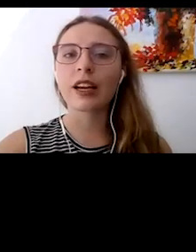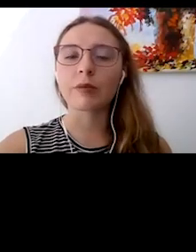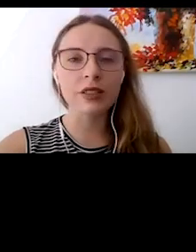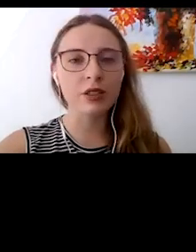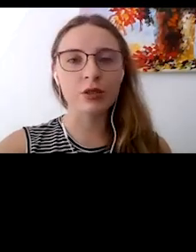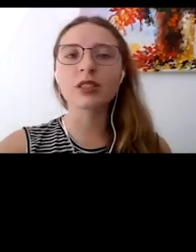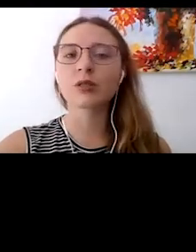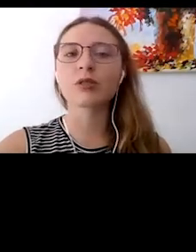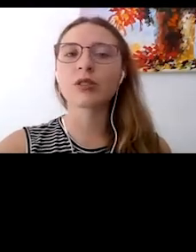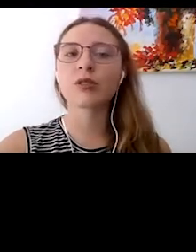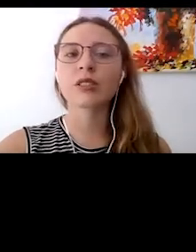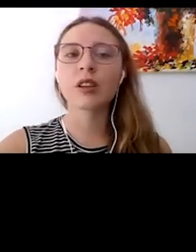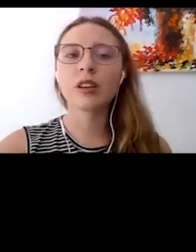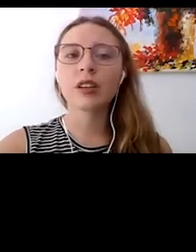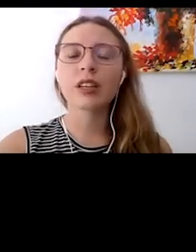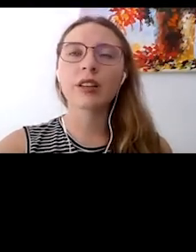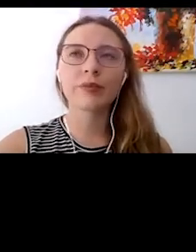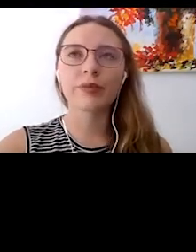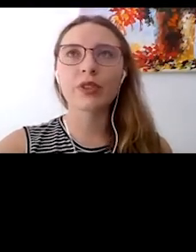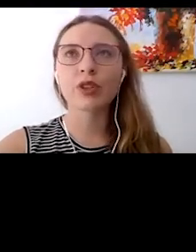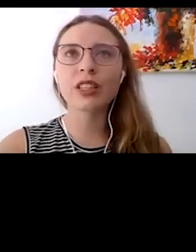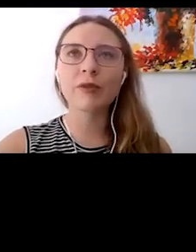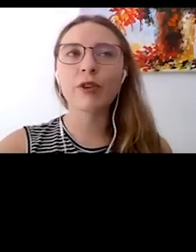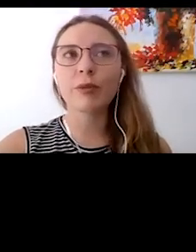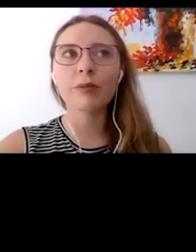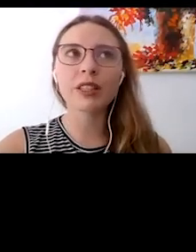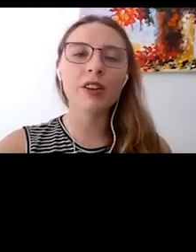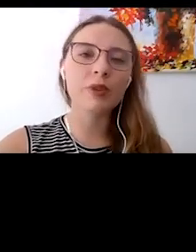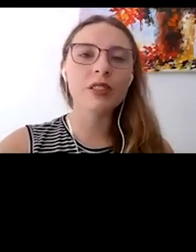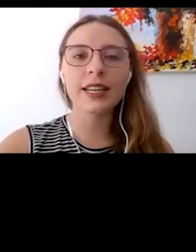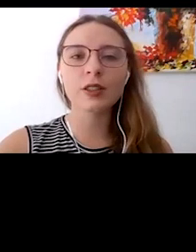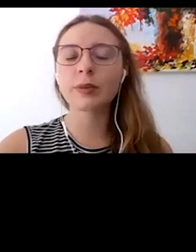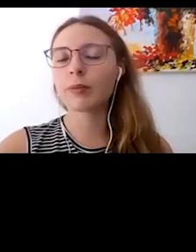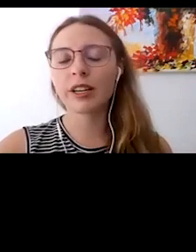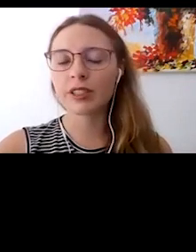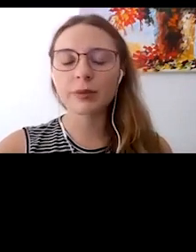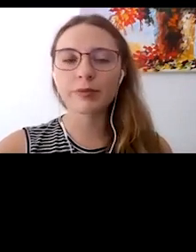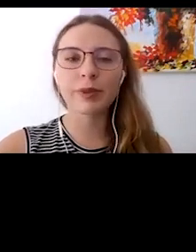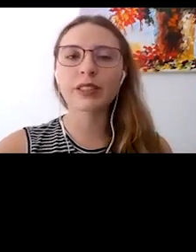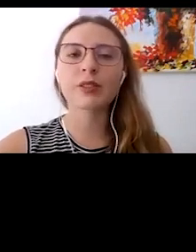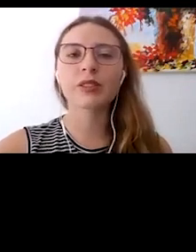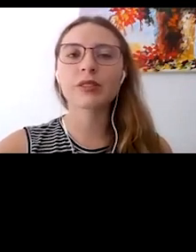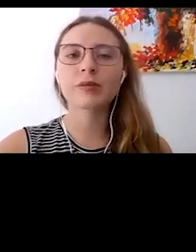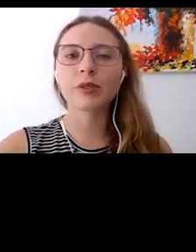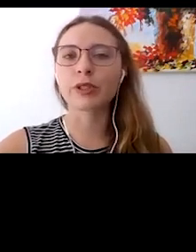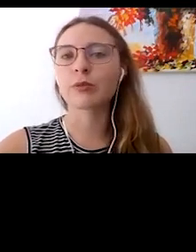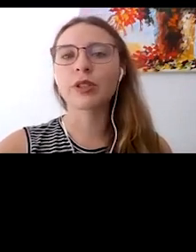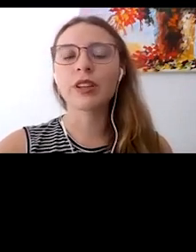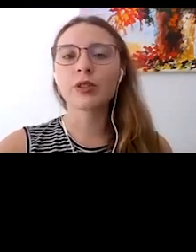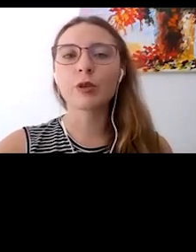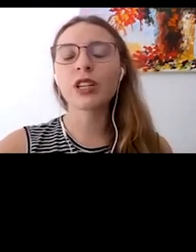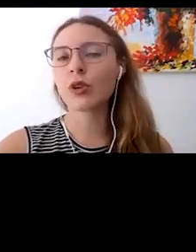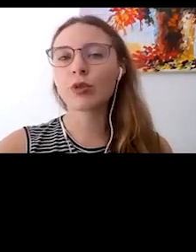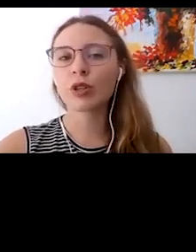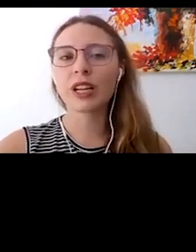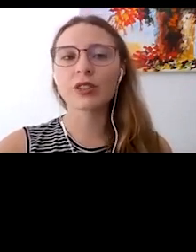de agremiarse con otras asociaciones, que no tendrían formalmente el nombre de sindicato, pero para fines prácticos es lo mismo.